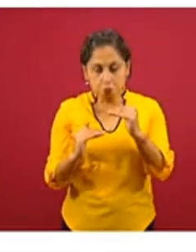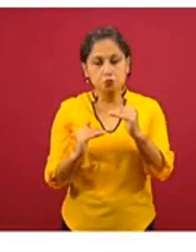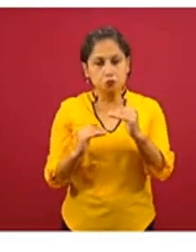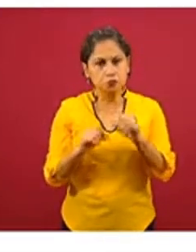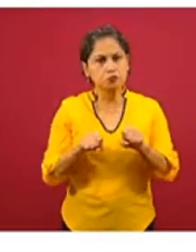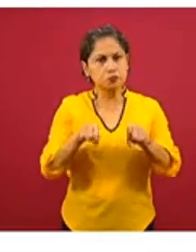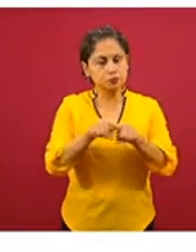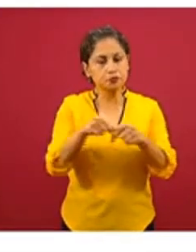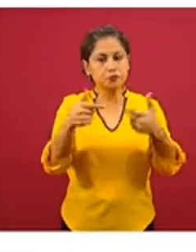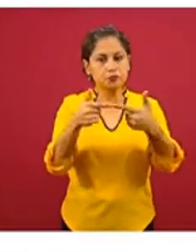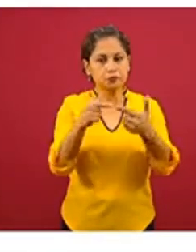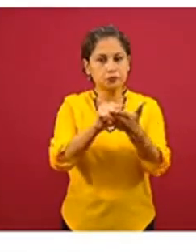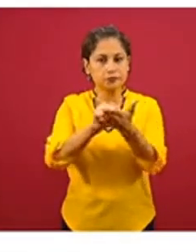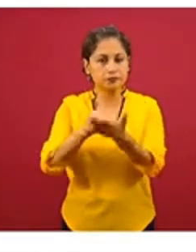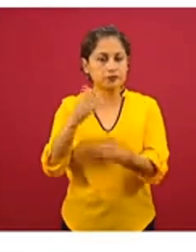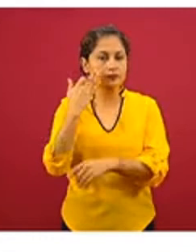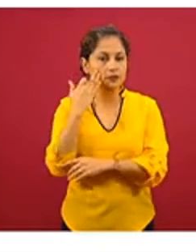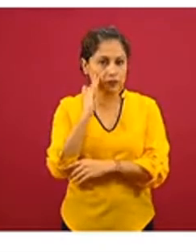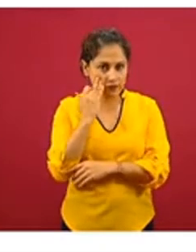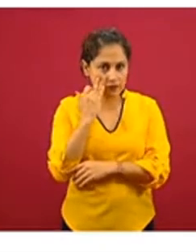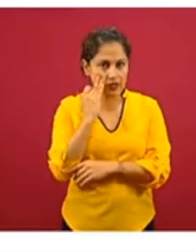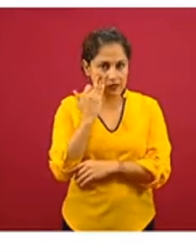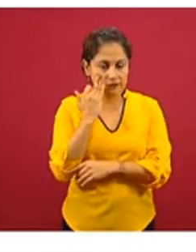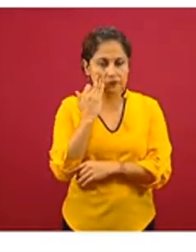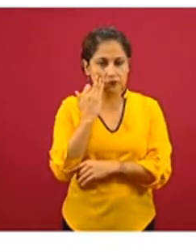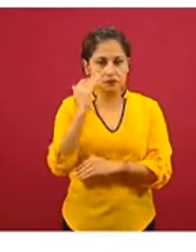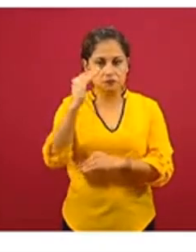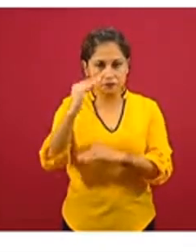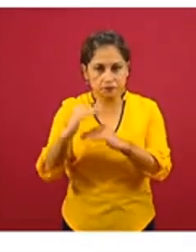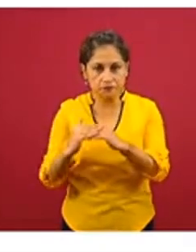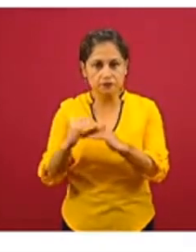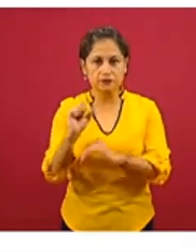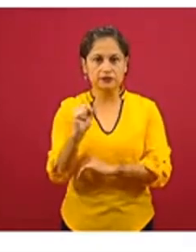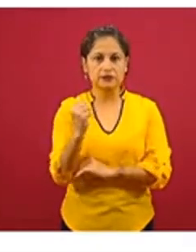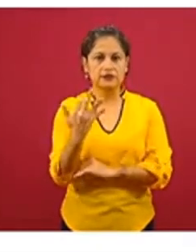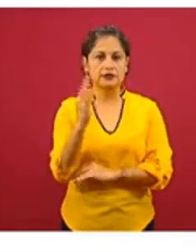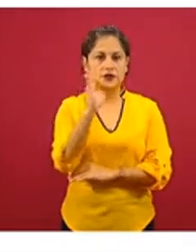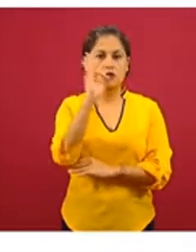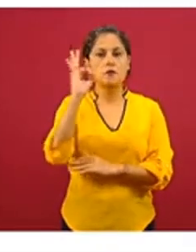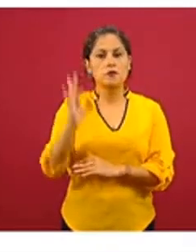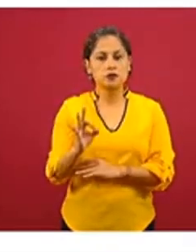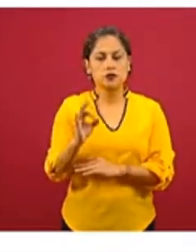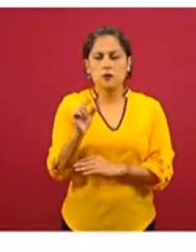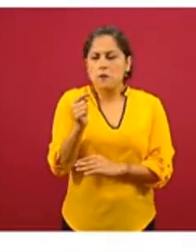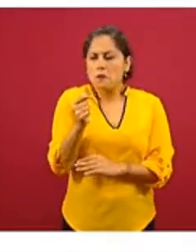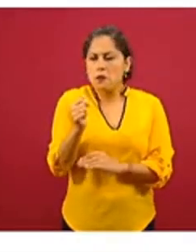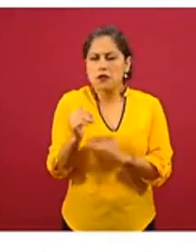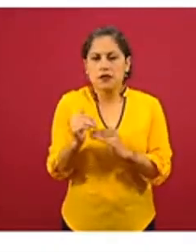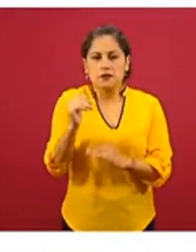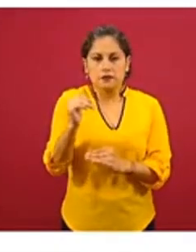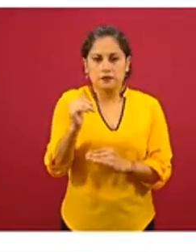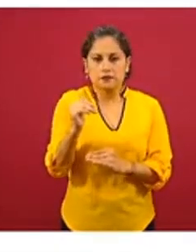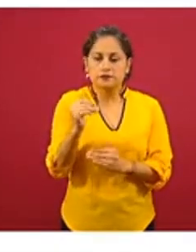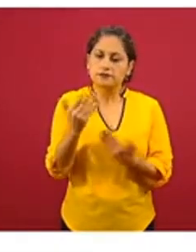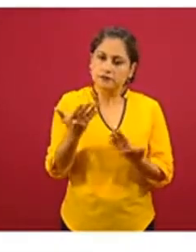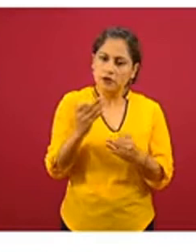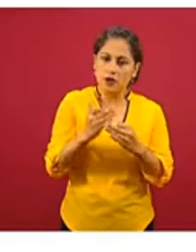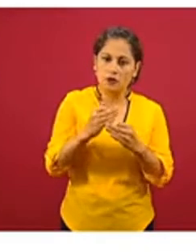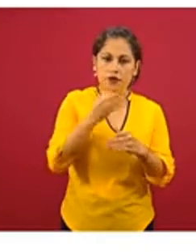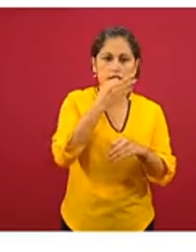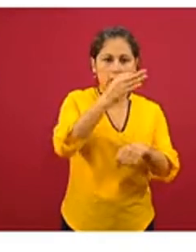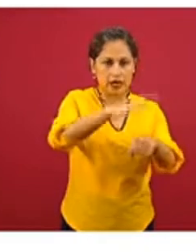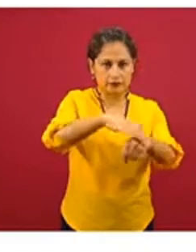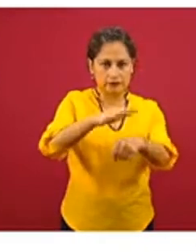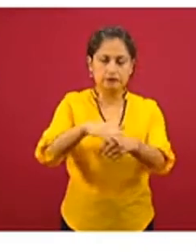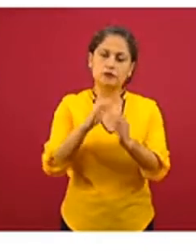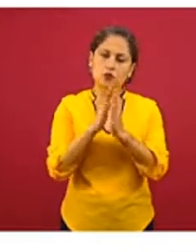la disminución, llegando al 65%, un poquito por arriba. También los invitamos a seguir y a